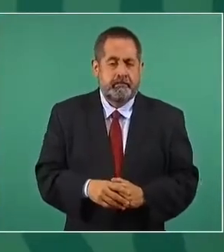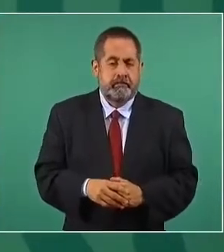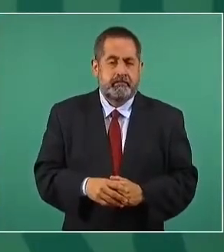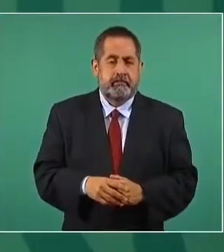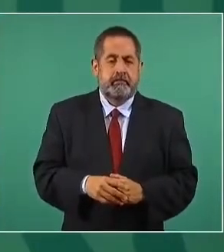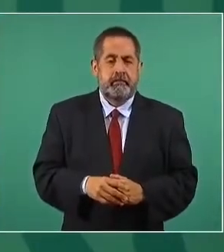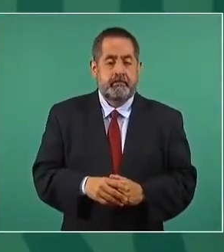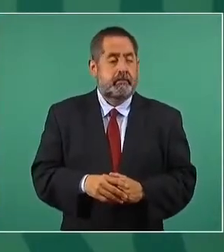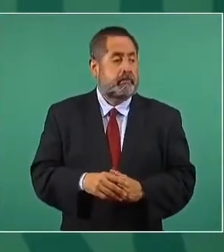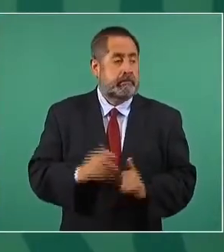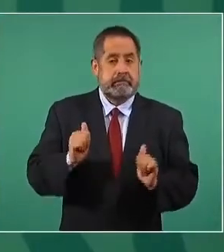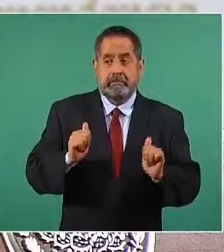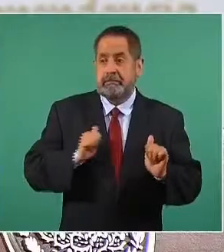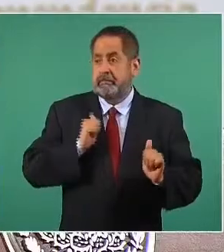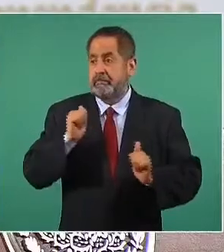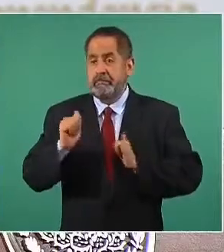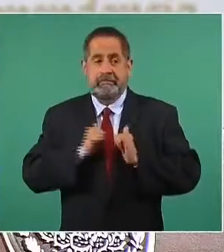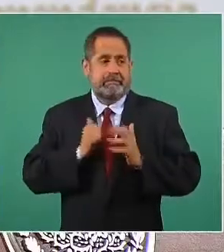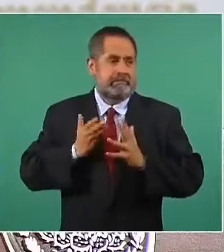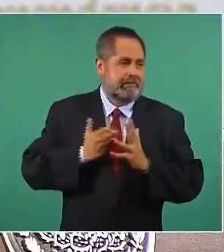con el colarse,